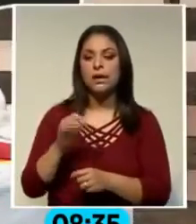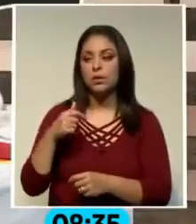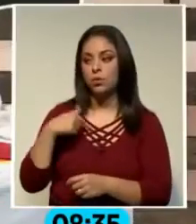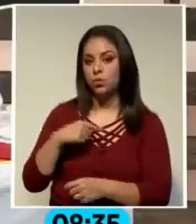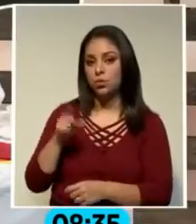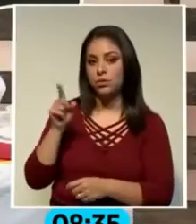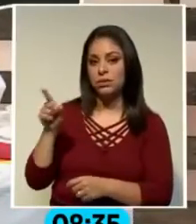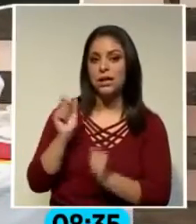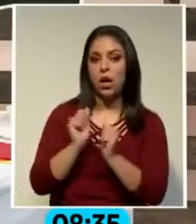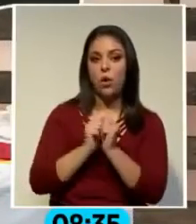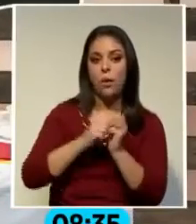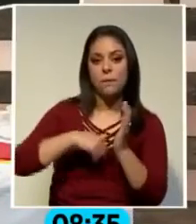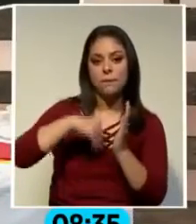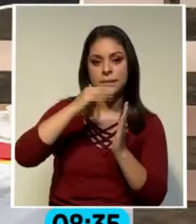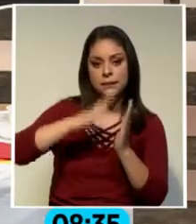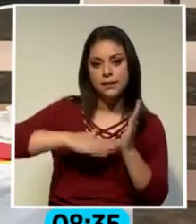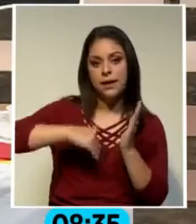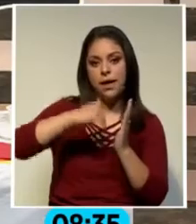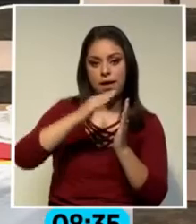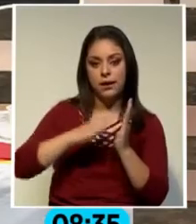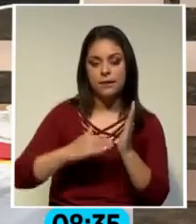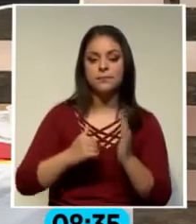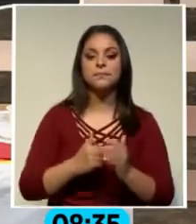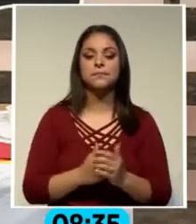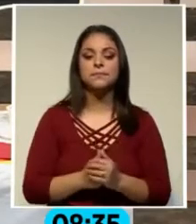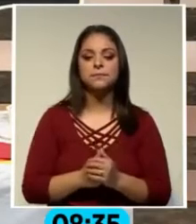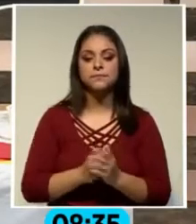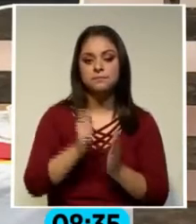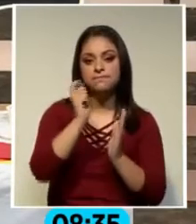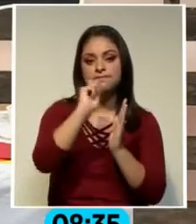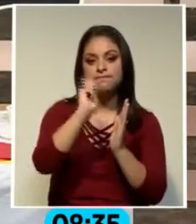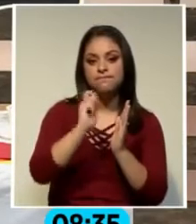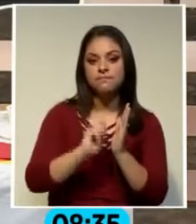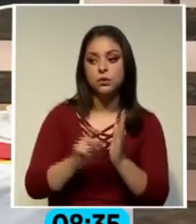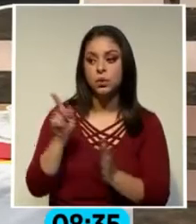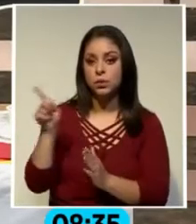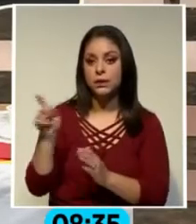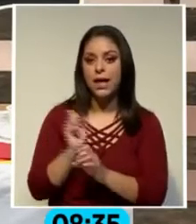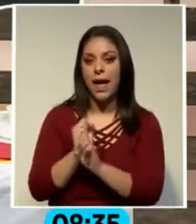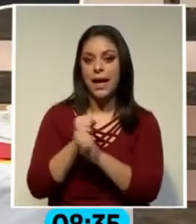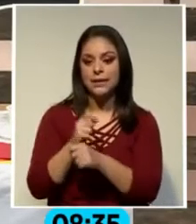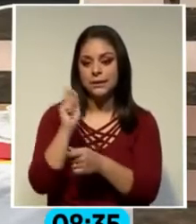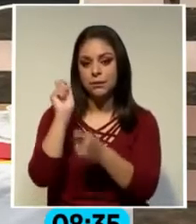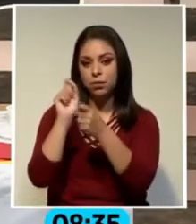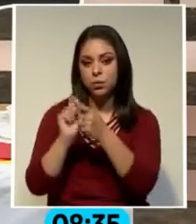pincel. Voy a darle un pincel a la niña Gwen para que ella vaya puntillando mientras yo